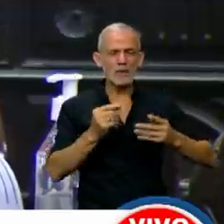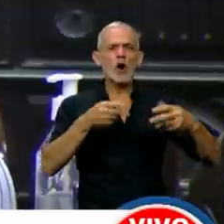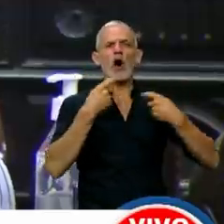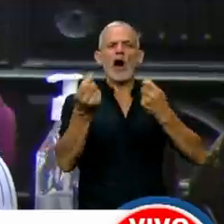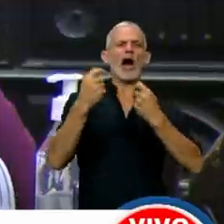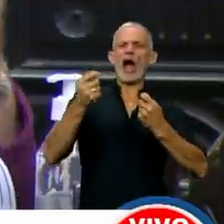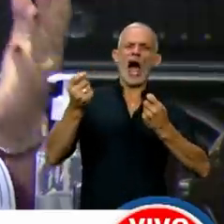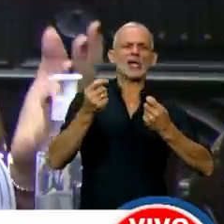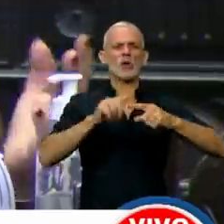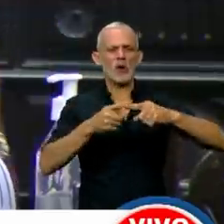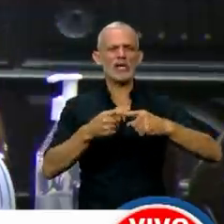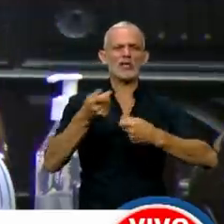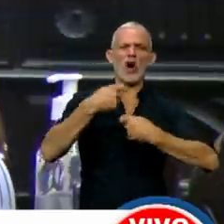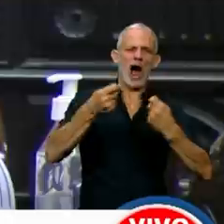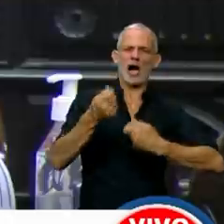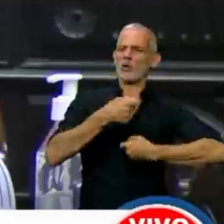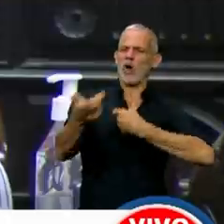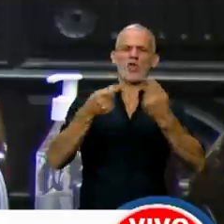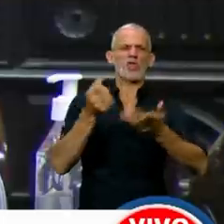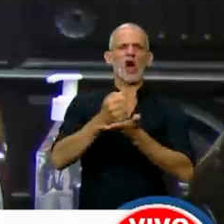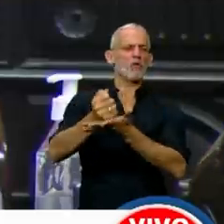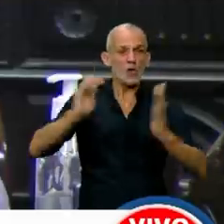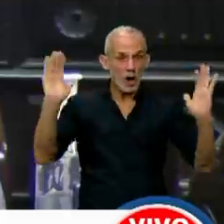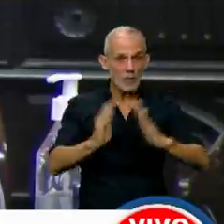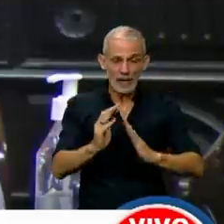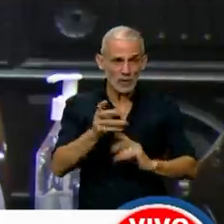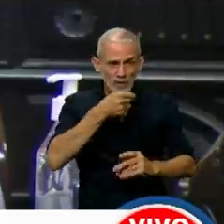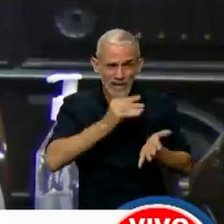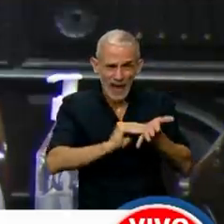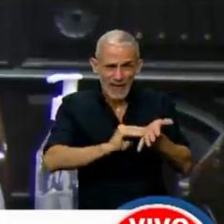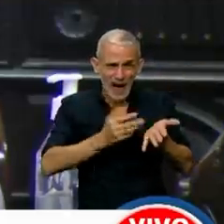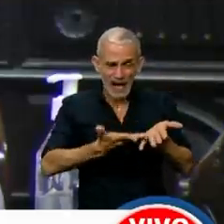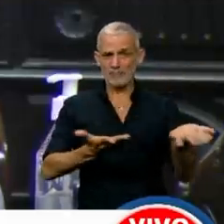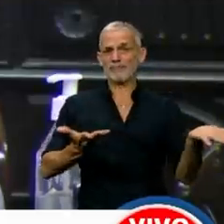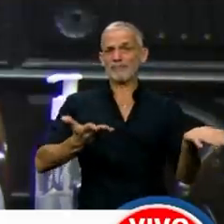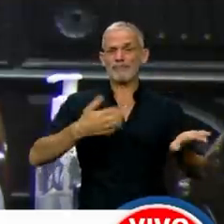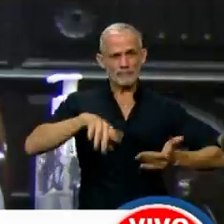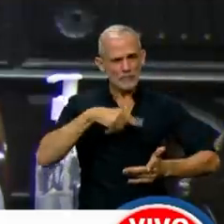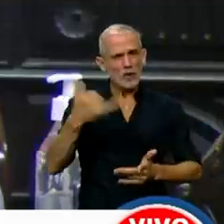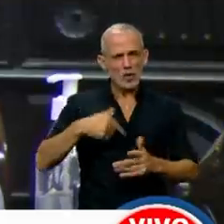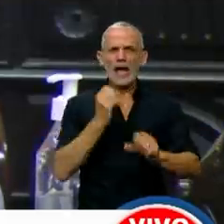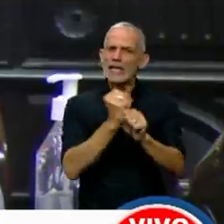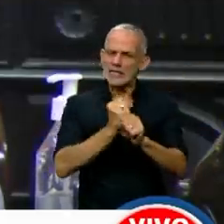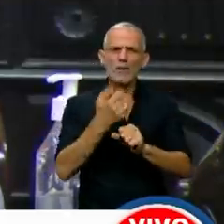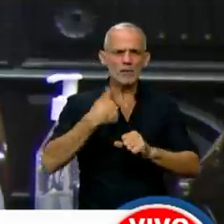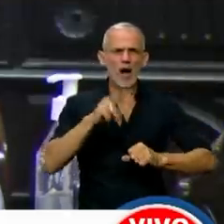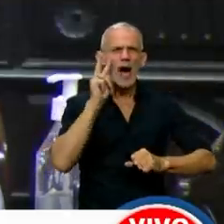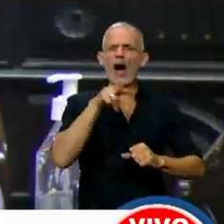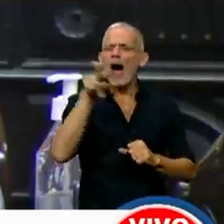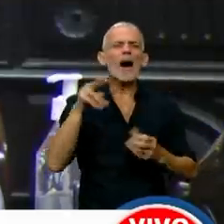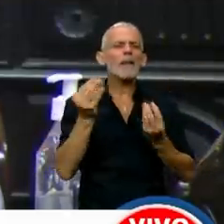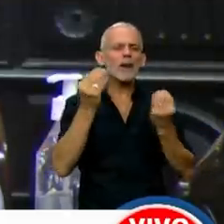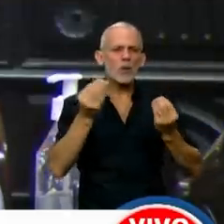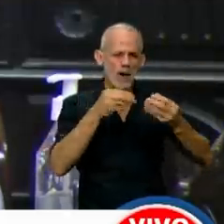gasto político el gasto populista y hay mucho por hacer nosotros nos tomamos el trabajo de mirar un poco